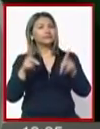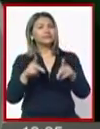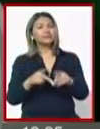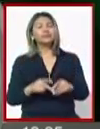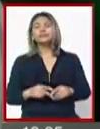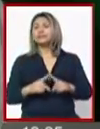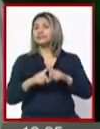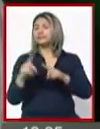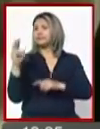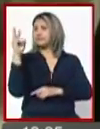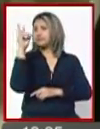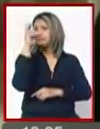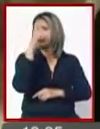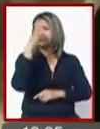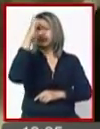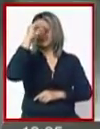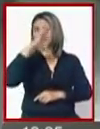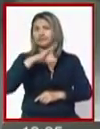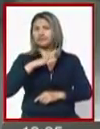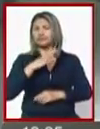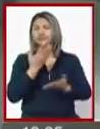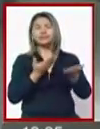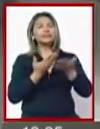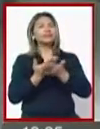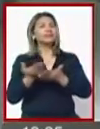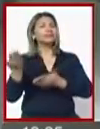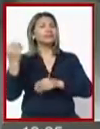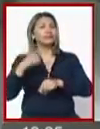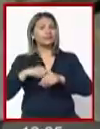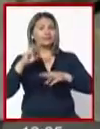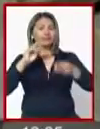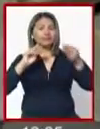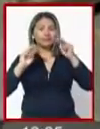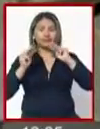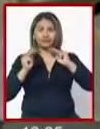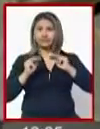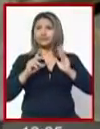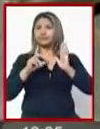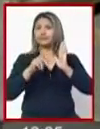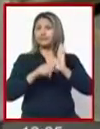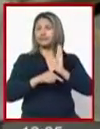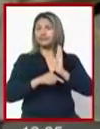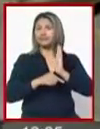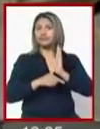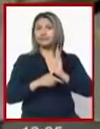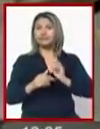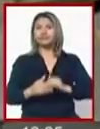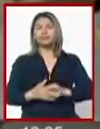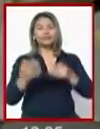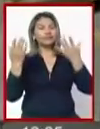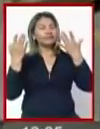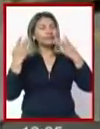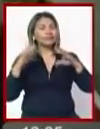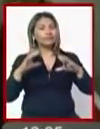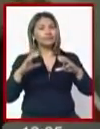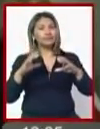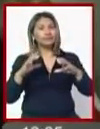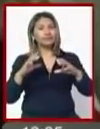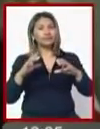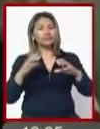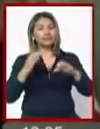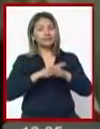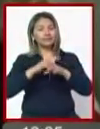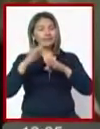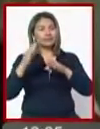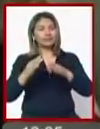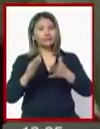muy atípico, porque este señor estuvo internado en Montero, él no quería, quería darse de